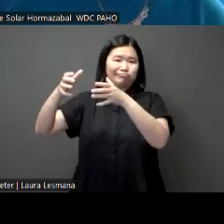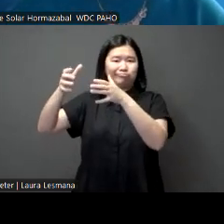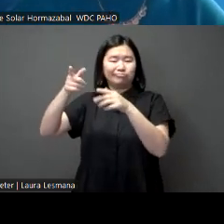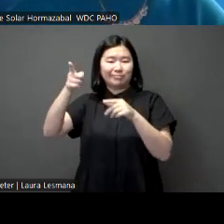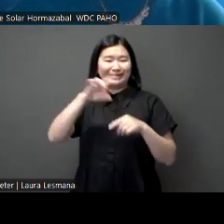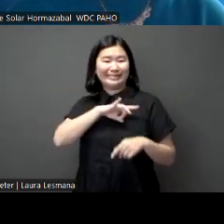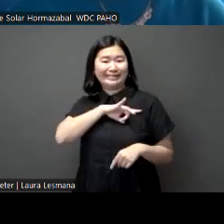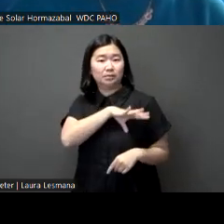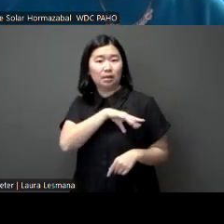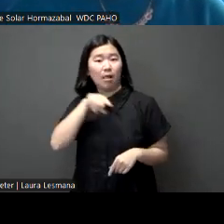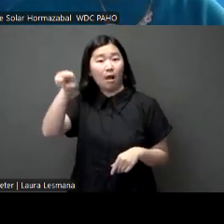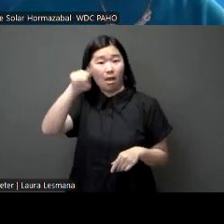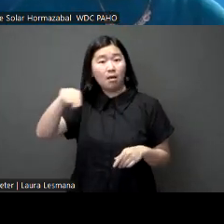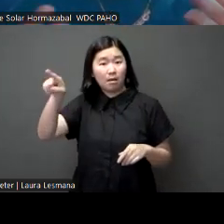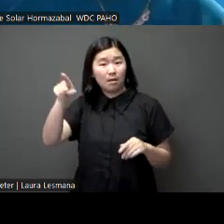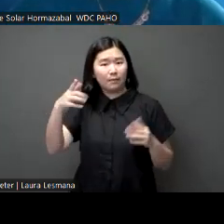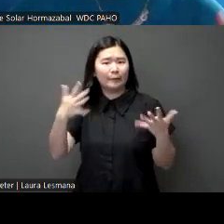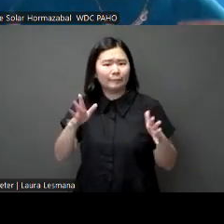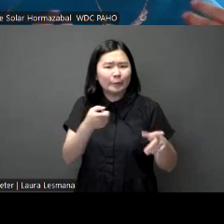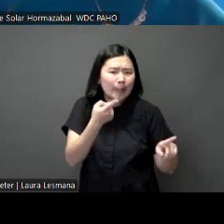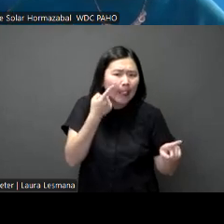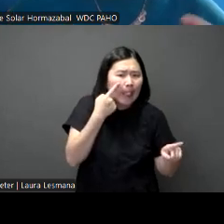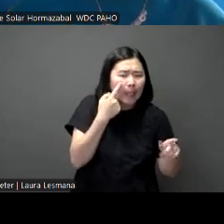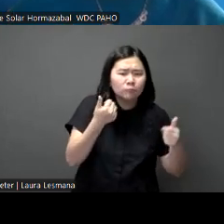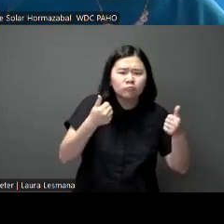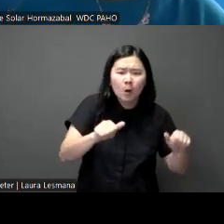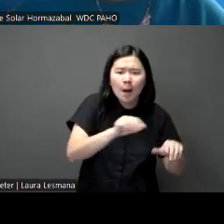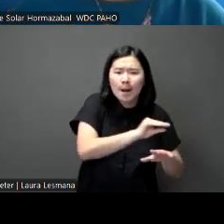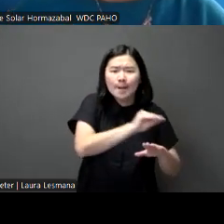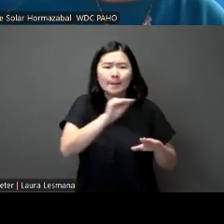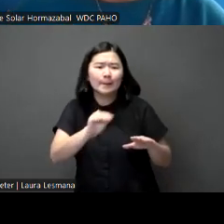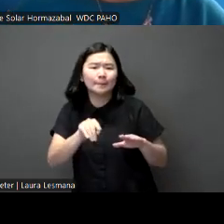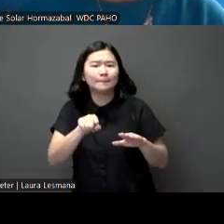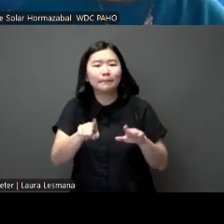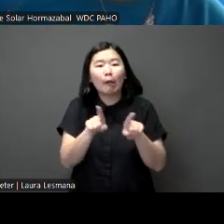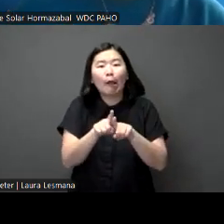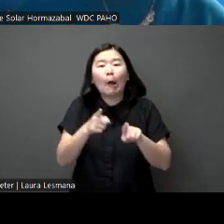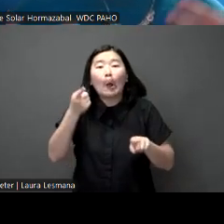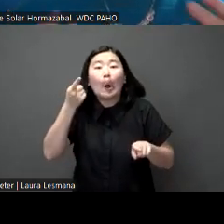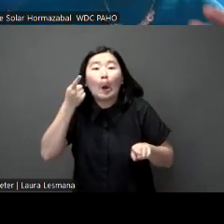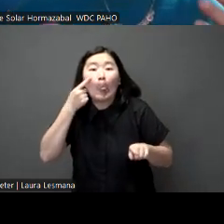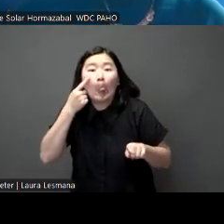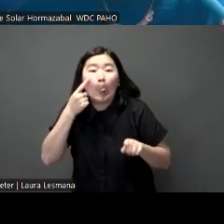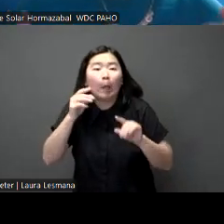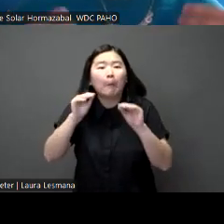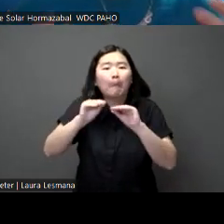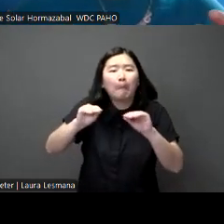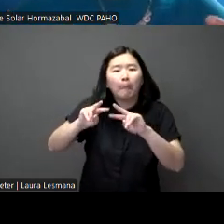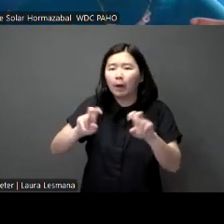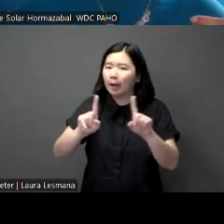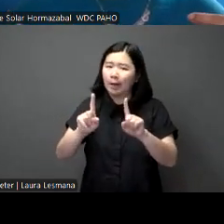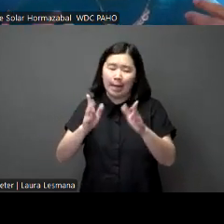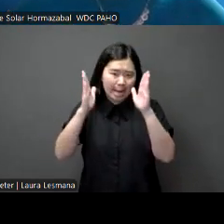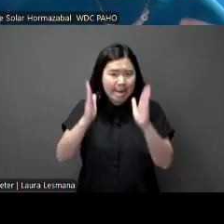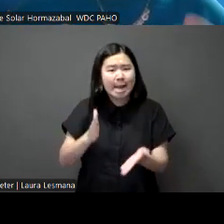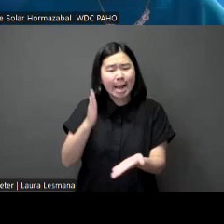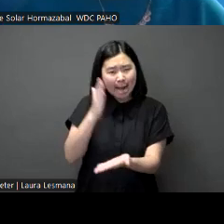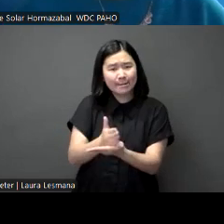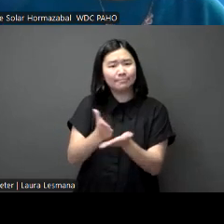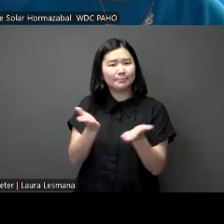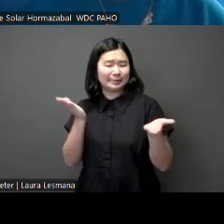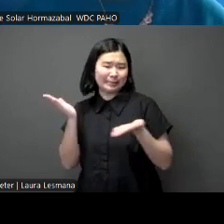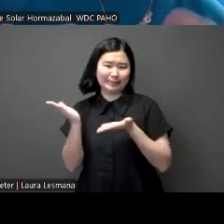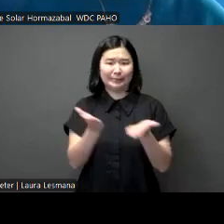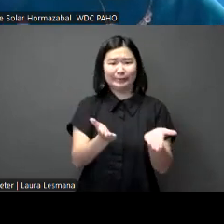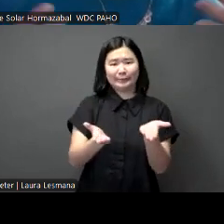para reducir las desigualdades y que se trabaja con los equipos propios de los programas. Y sobre todo trata el reto, ¿cierto?, de hacer un